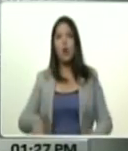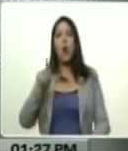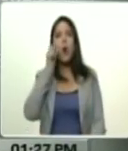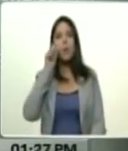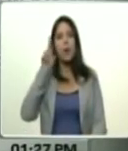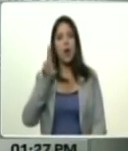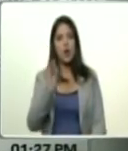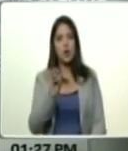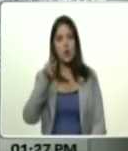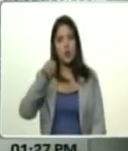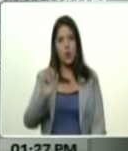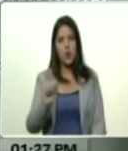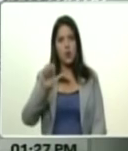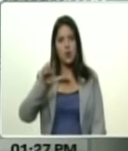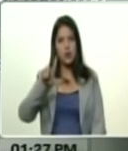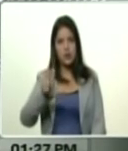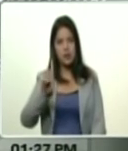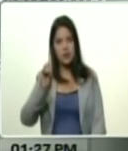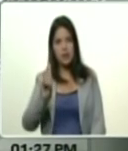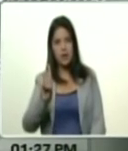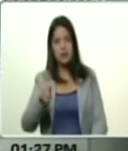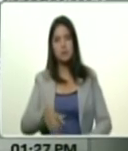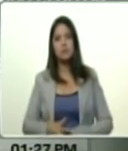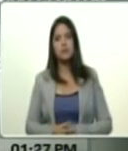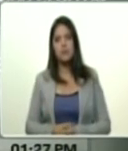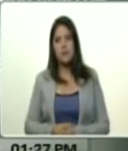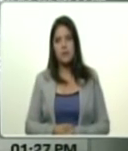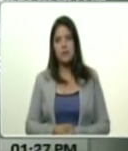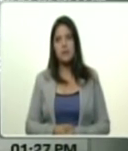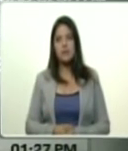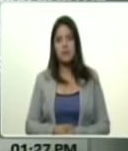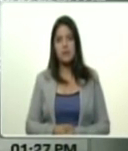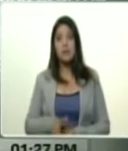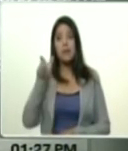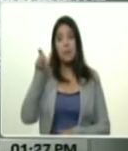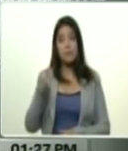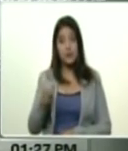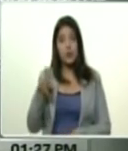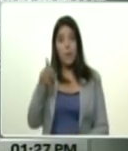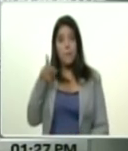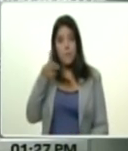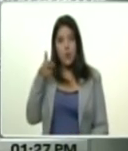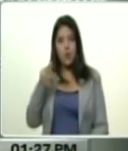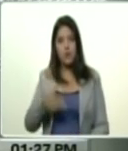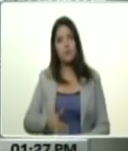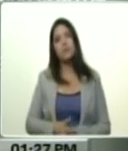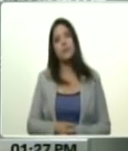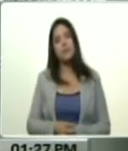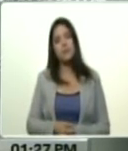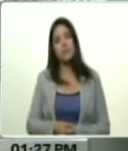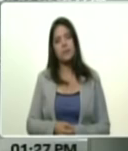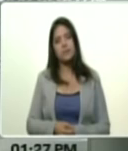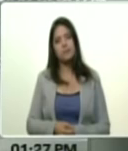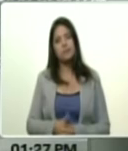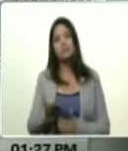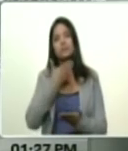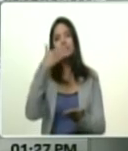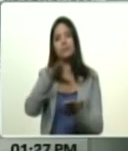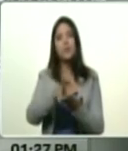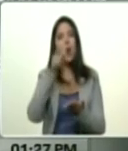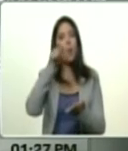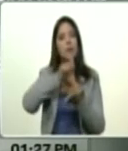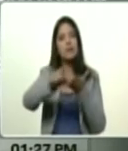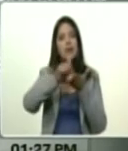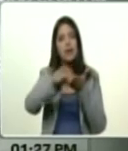Ronald Ember Hernández Nares, apodado Matahuaca, quien es la persona que acciona el arma de fuego que cega la vida del secretario del partido